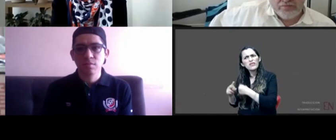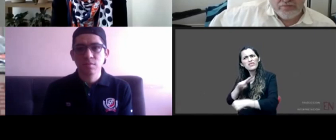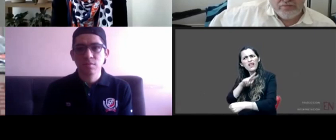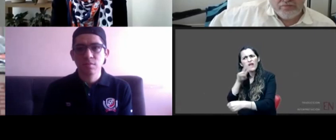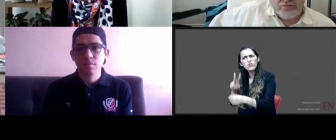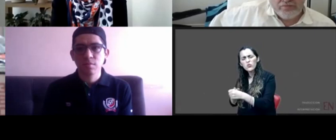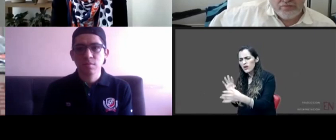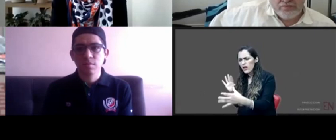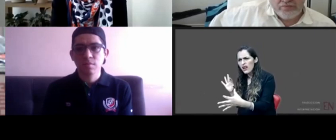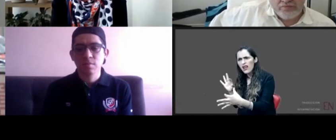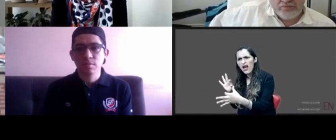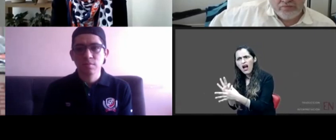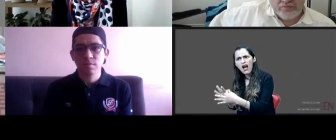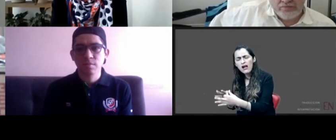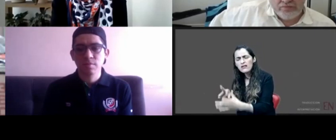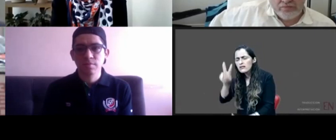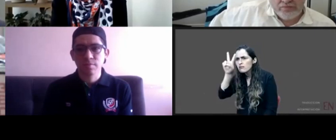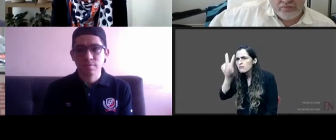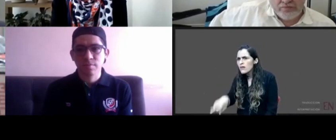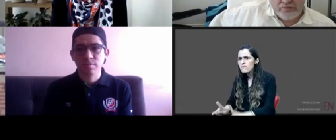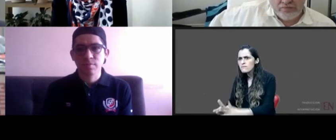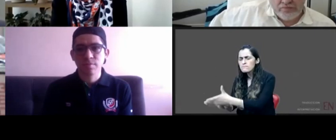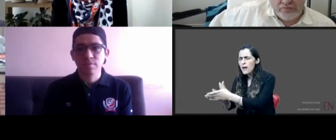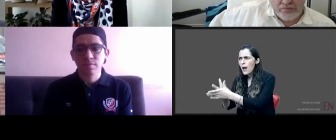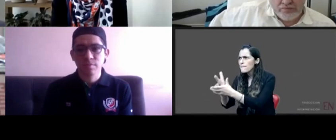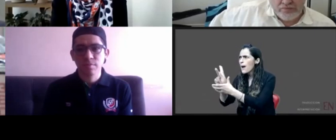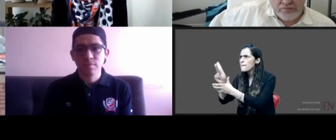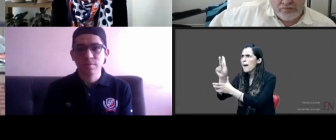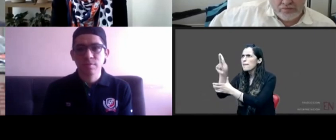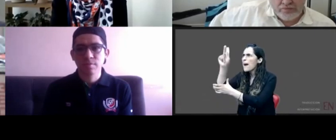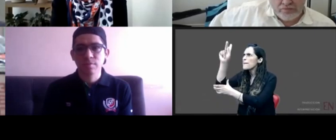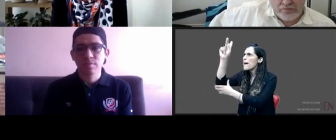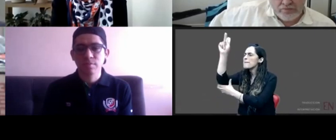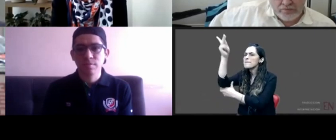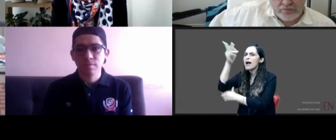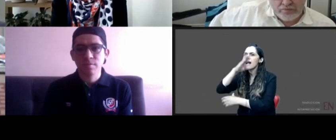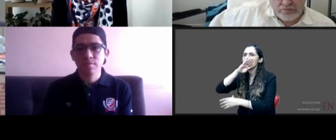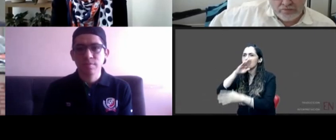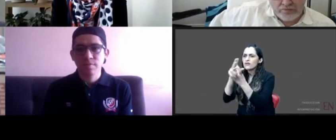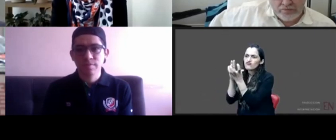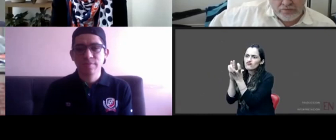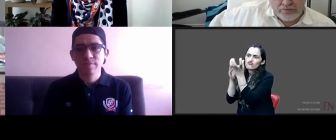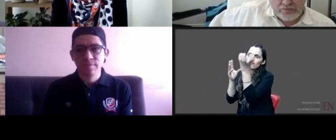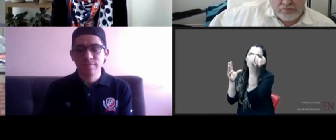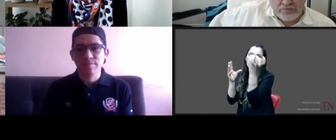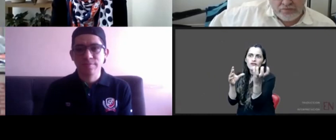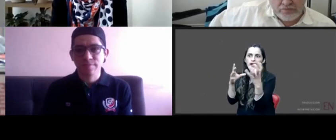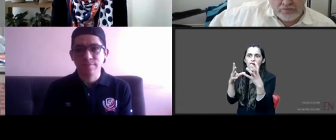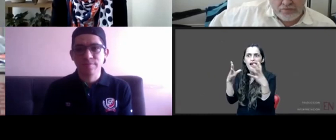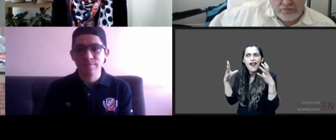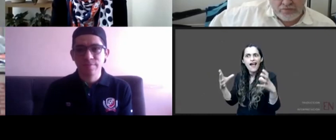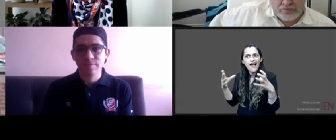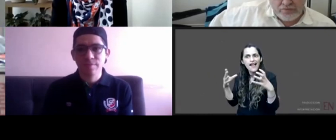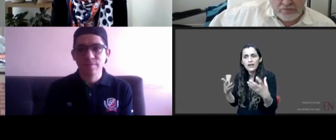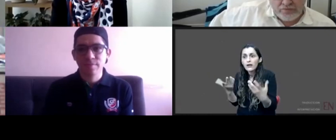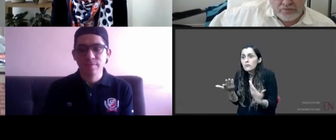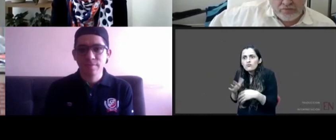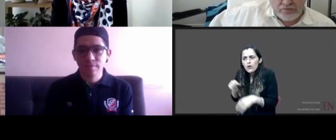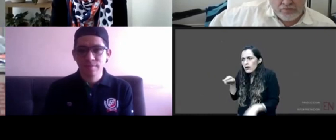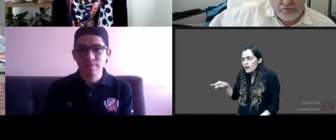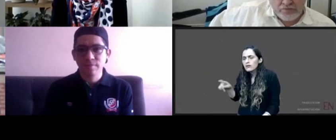la milpa crece muy grande y da una mazorca muy buena, porque ellos sí tienen esa